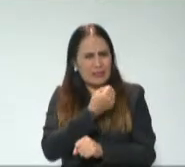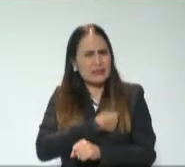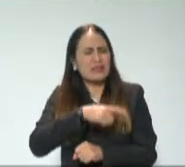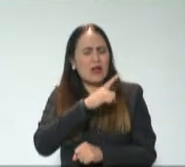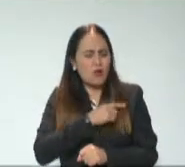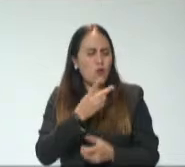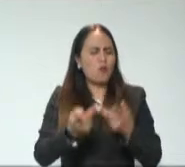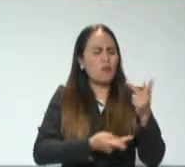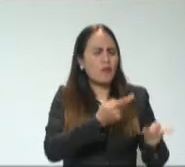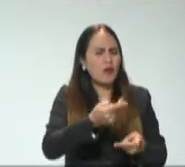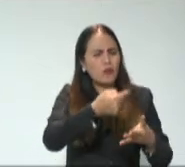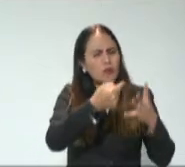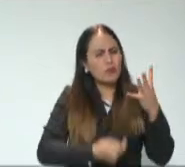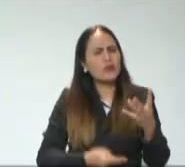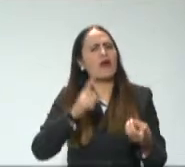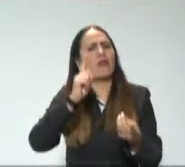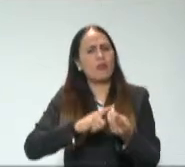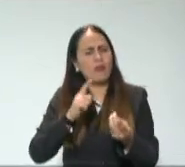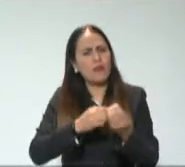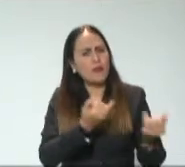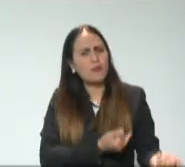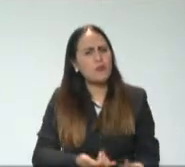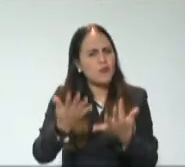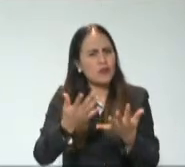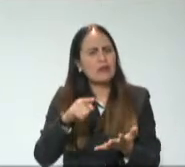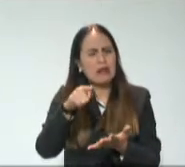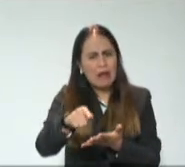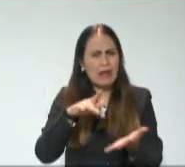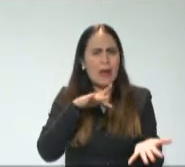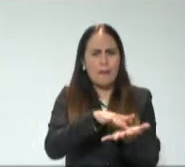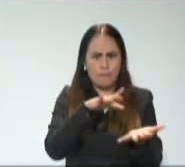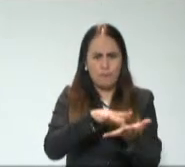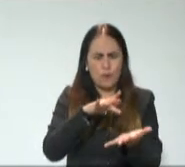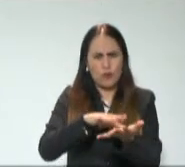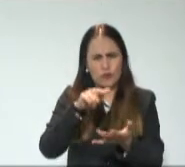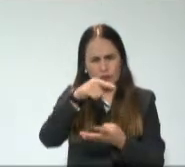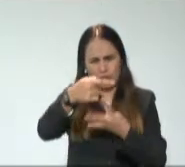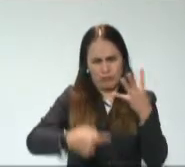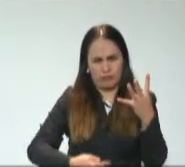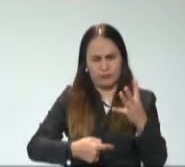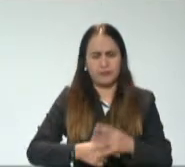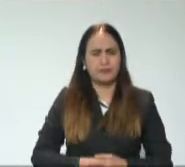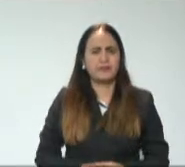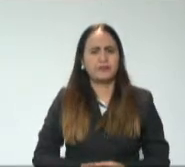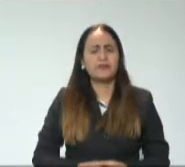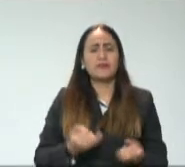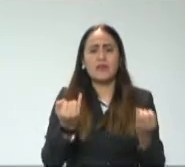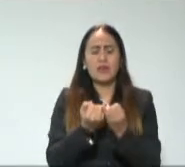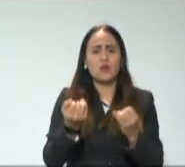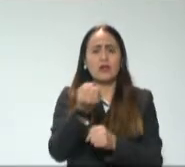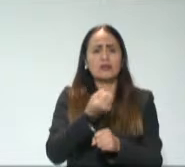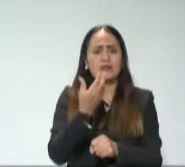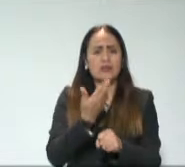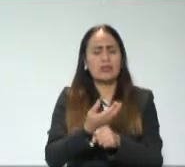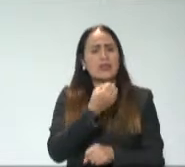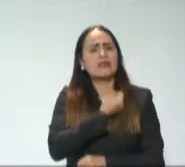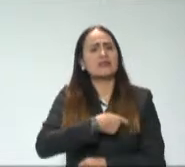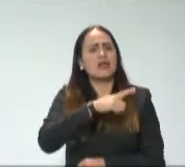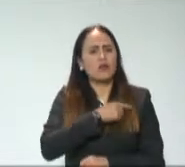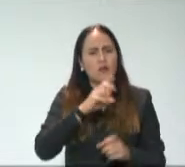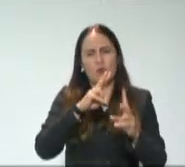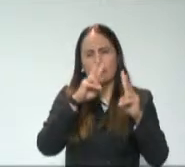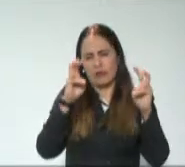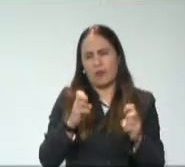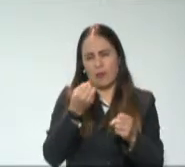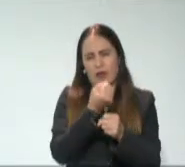que se cuenta con una solicitud de apoyo de donación ayuda humanitaria y es la misma secretaría de salud en el caso del covid